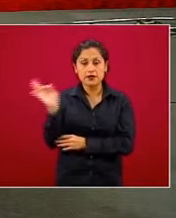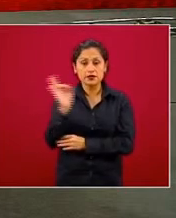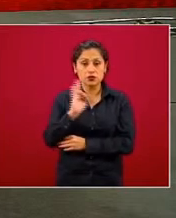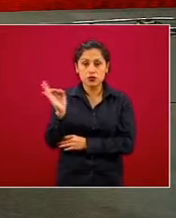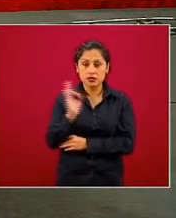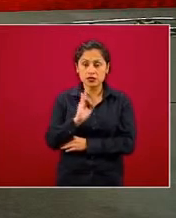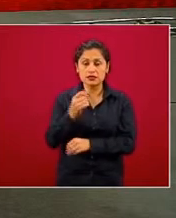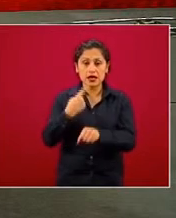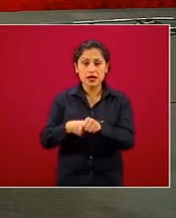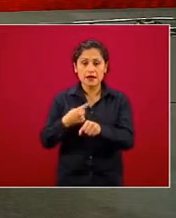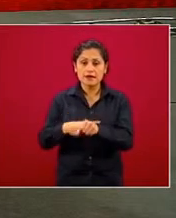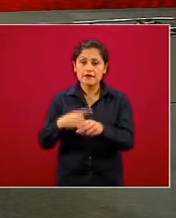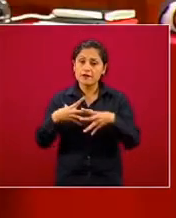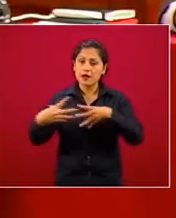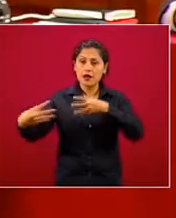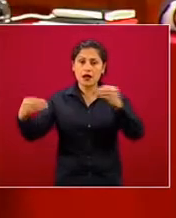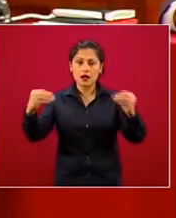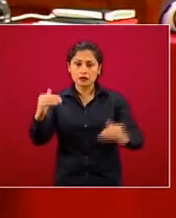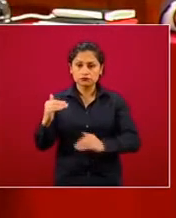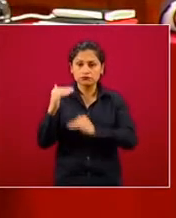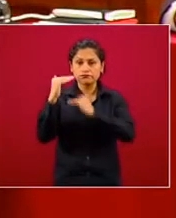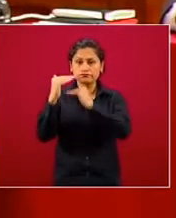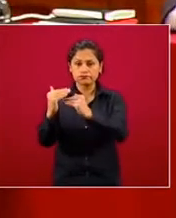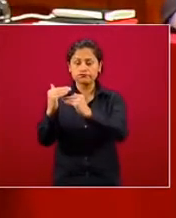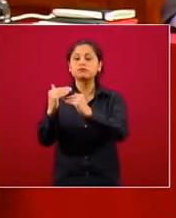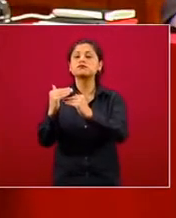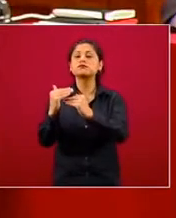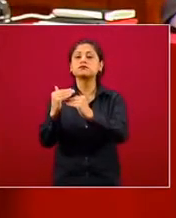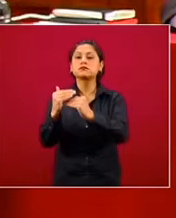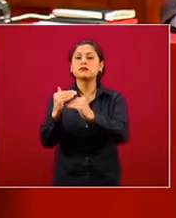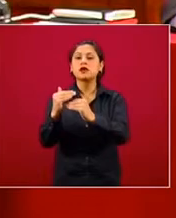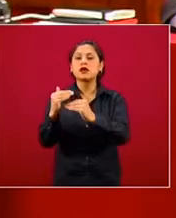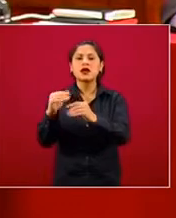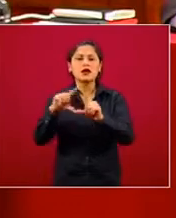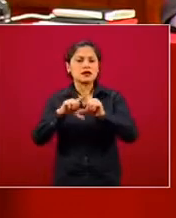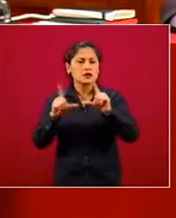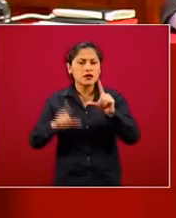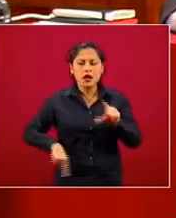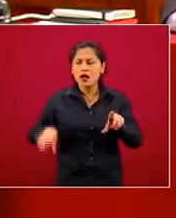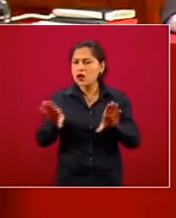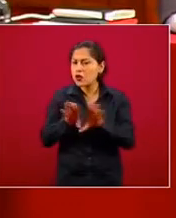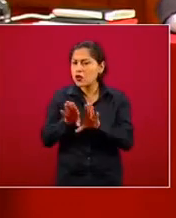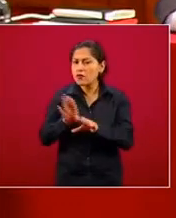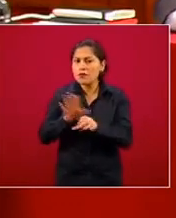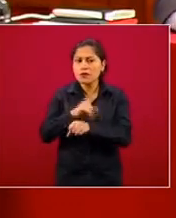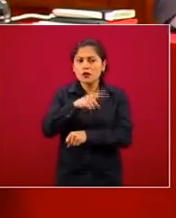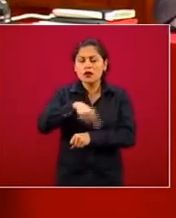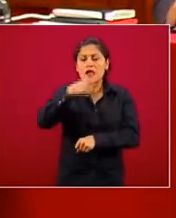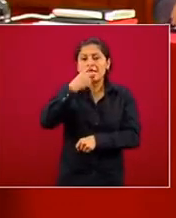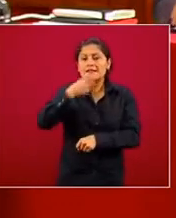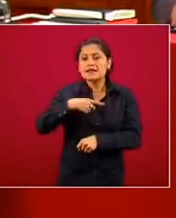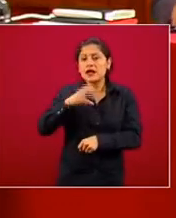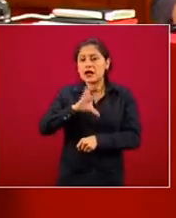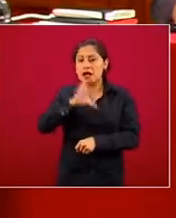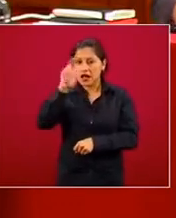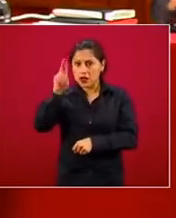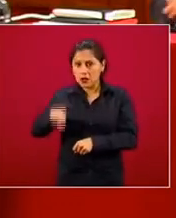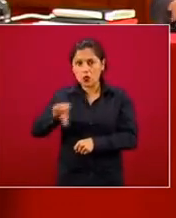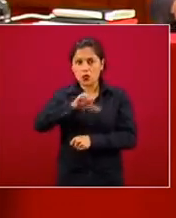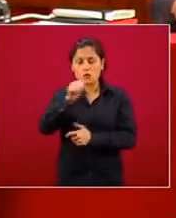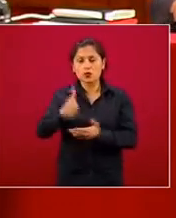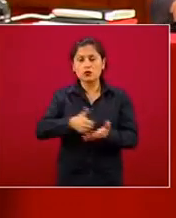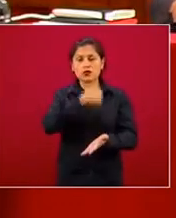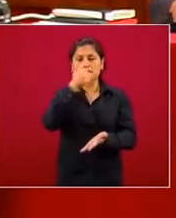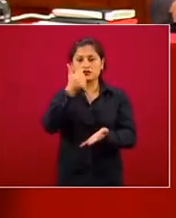contagion. pico de Is that contagios. correct, Algunas ciudades lo national-wide? está haciendo, que ambos nos decían que Based on the fact Cancún, that you said that otras ciudades Cancun están and a other punto de cities salir are de este